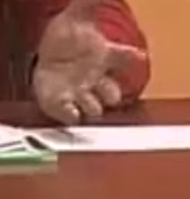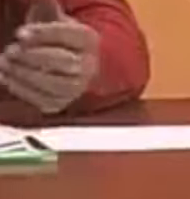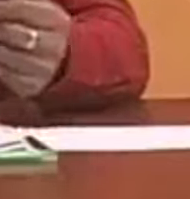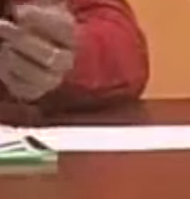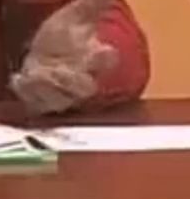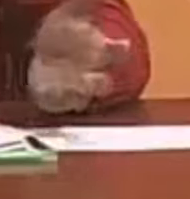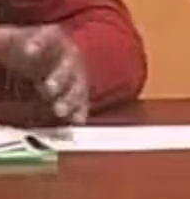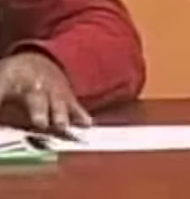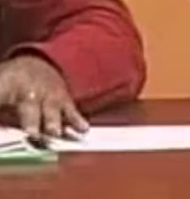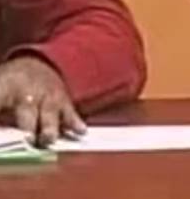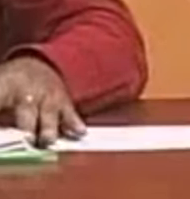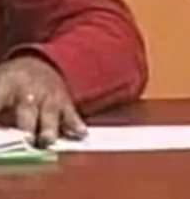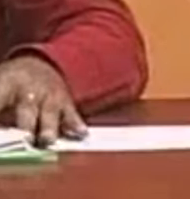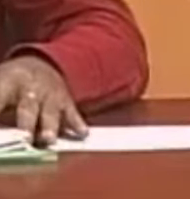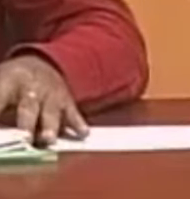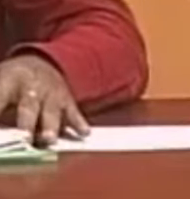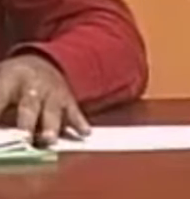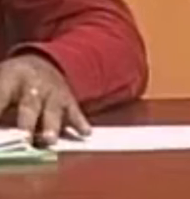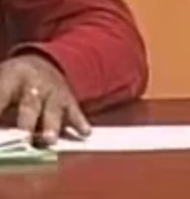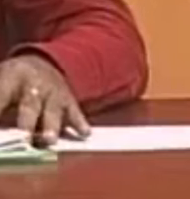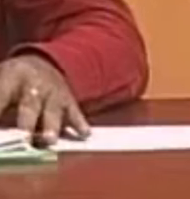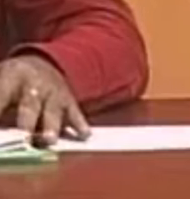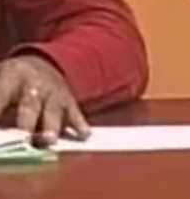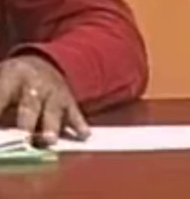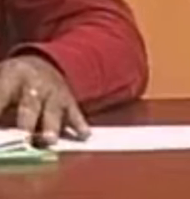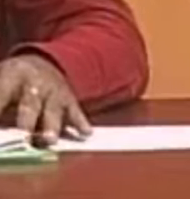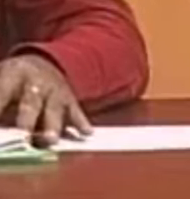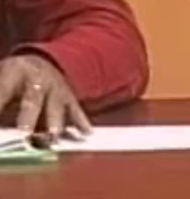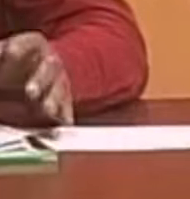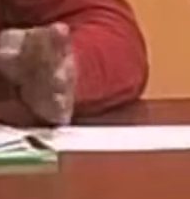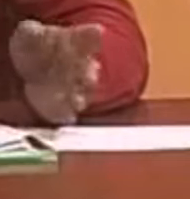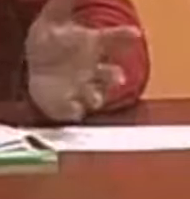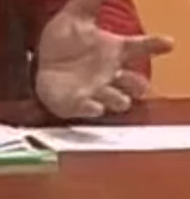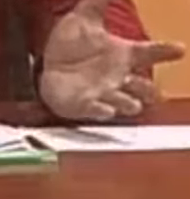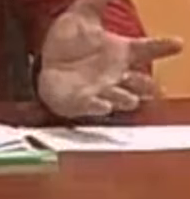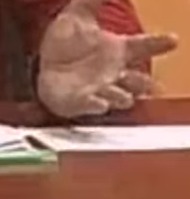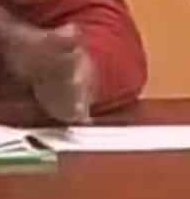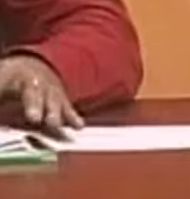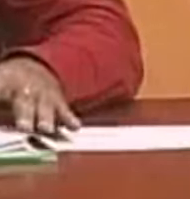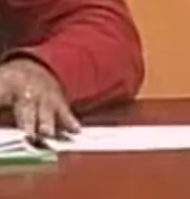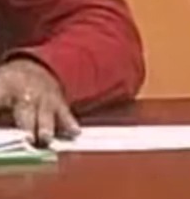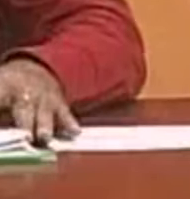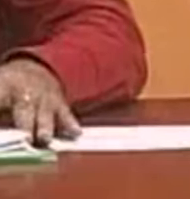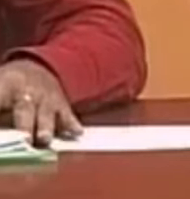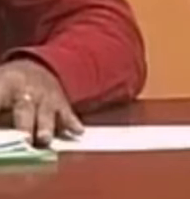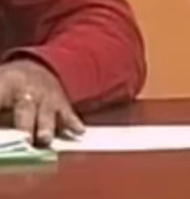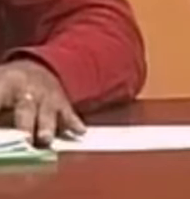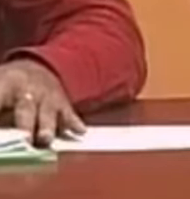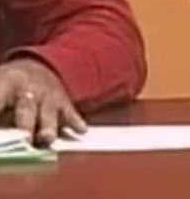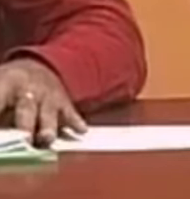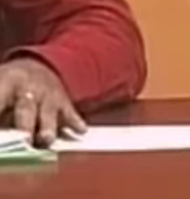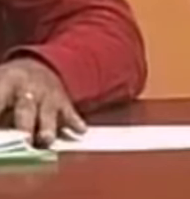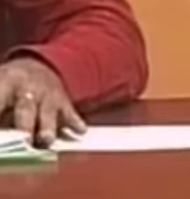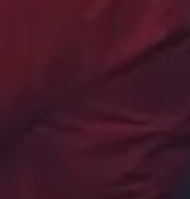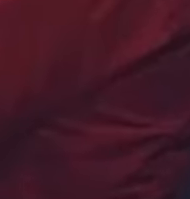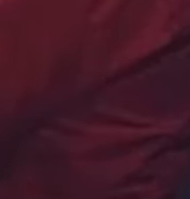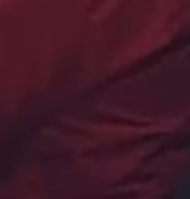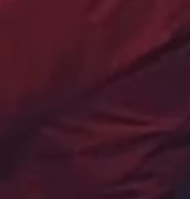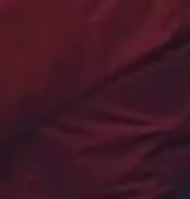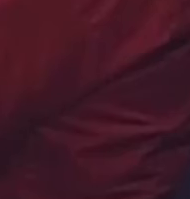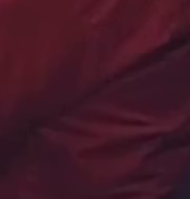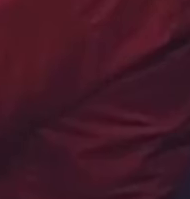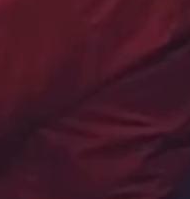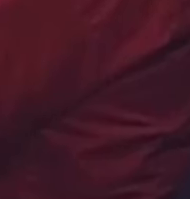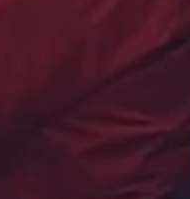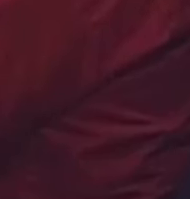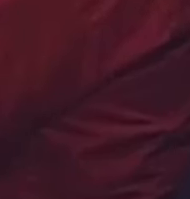es a partir del resultado que hemos tenido también el el trabajo de de acá de nosotros y Bueno siempre los Santa lareños pensamos en la batalla de Santa Clara y